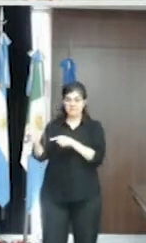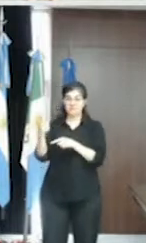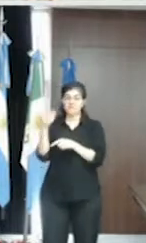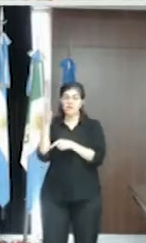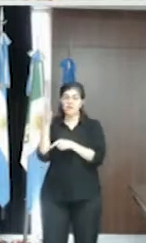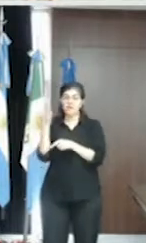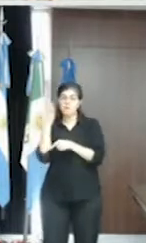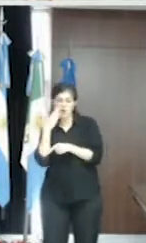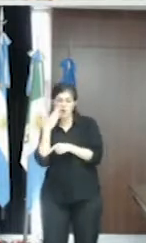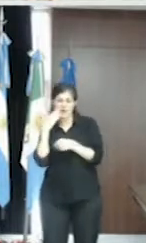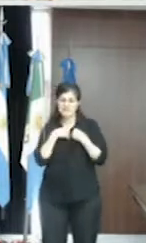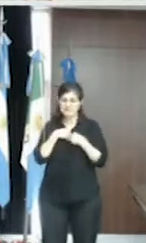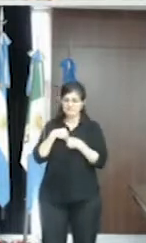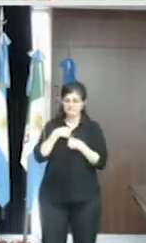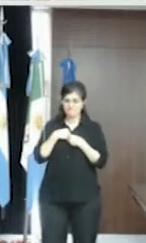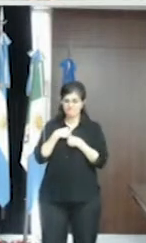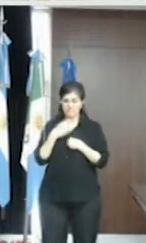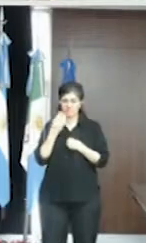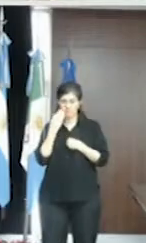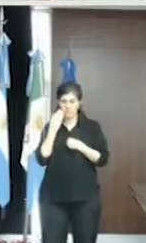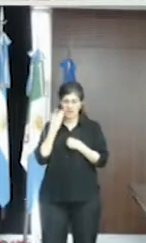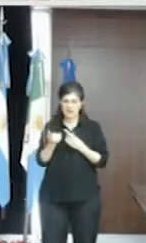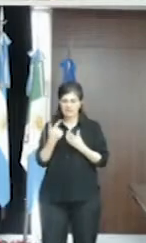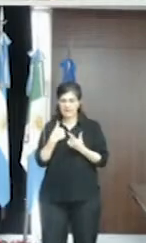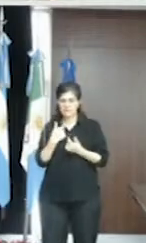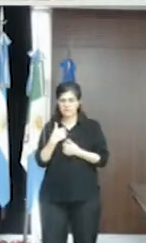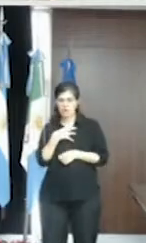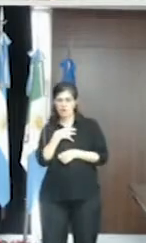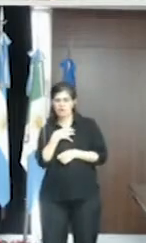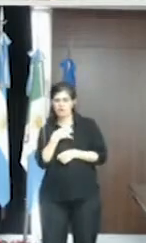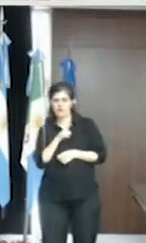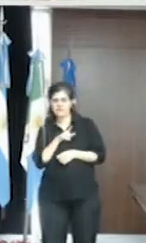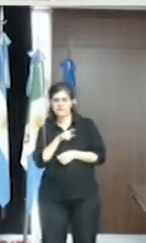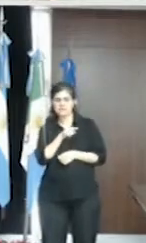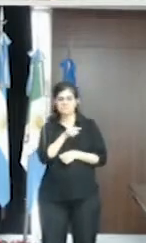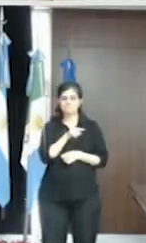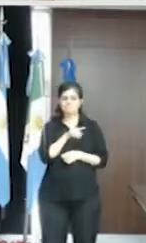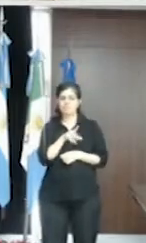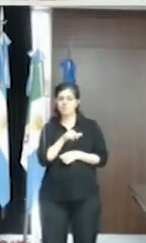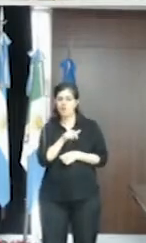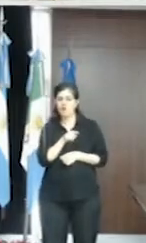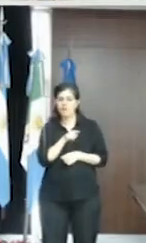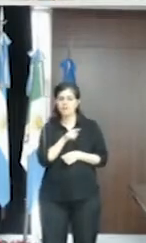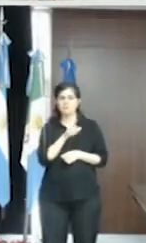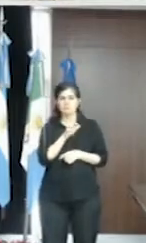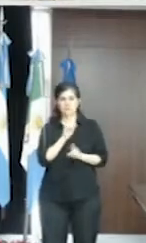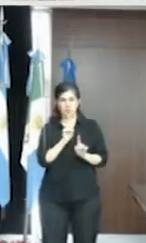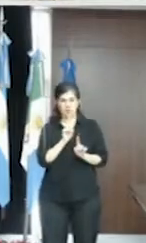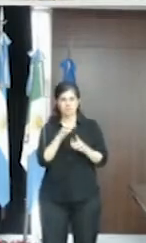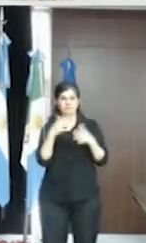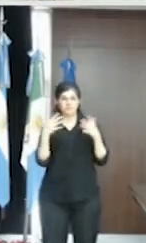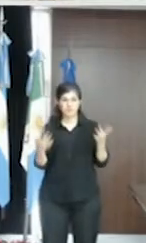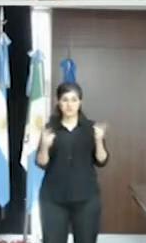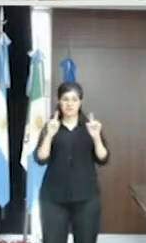desconfianza. Porque esto, claro, agrava el proceso de círculo vicioso. ¿Por qué lo agrava? Porque encima hay